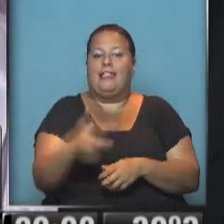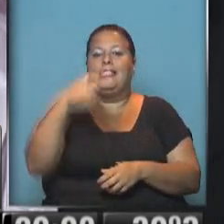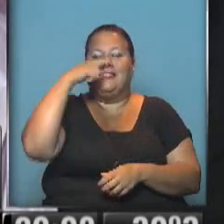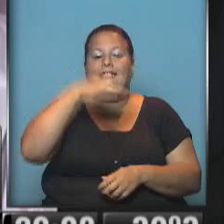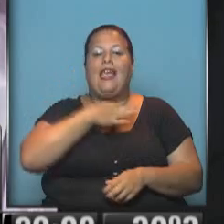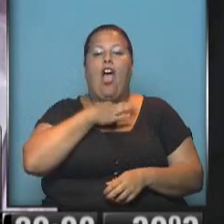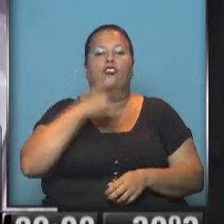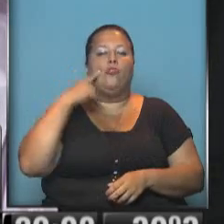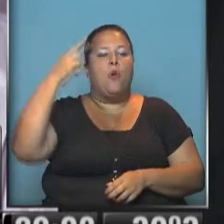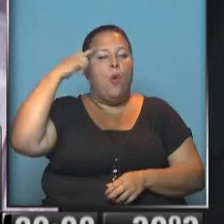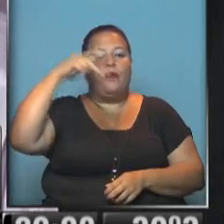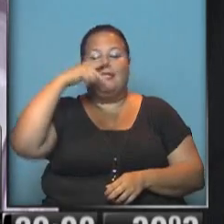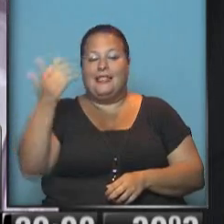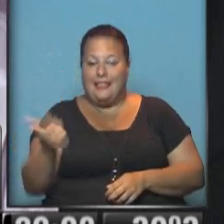de